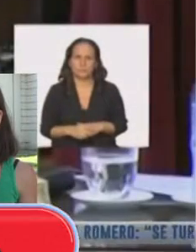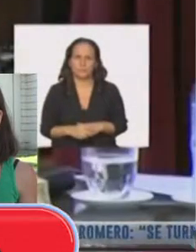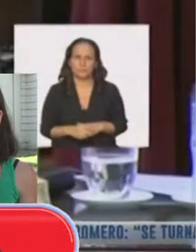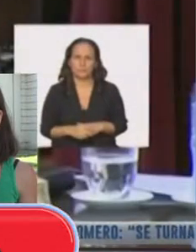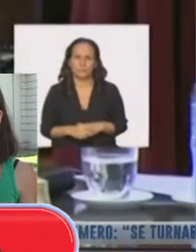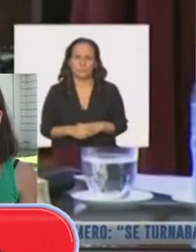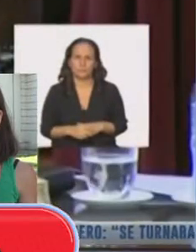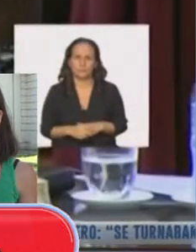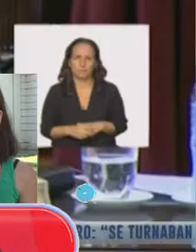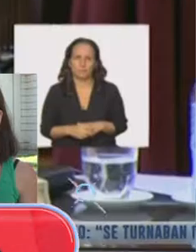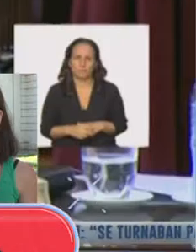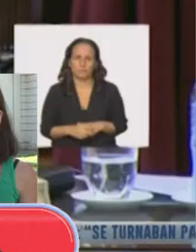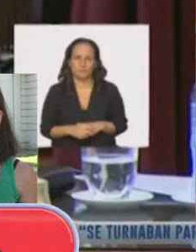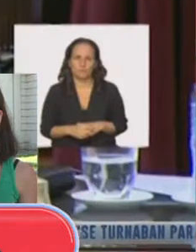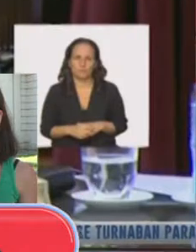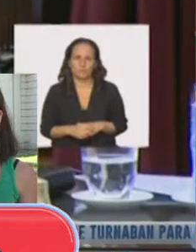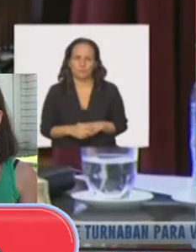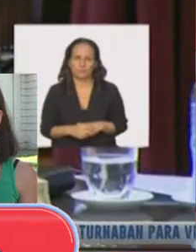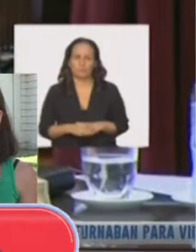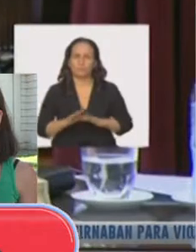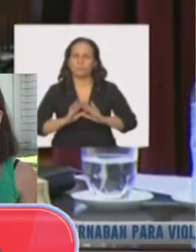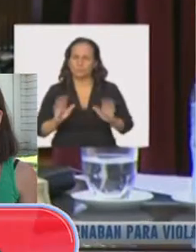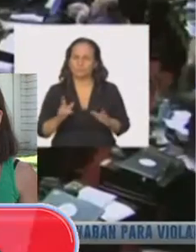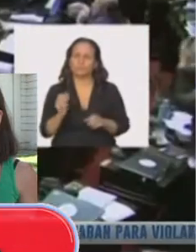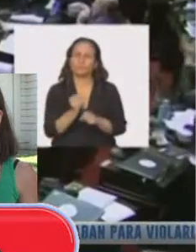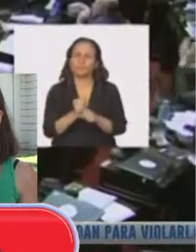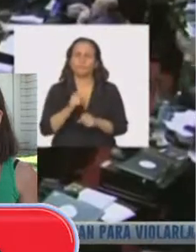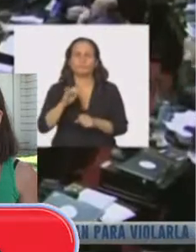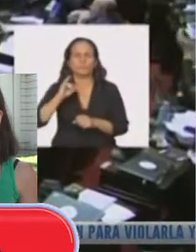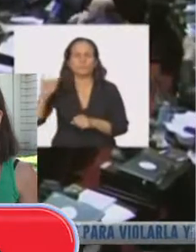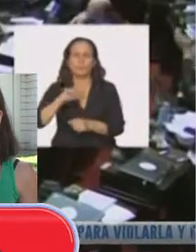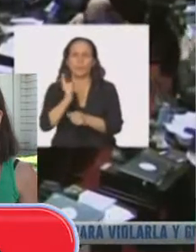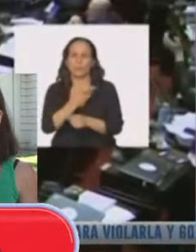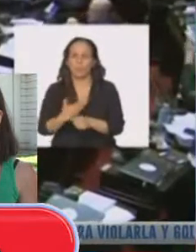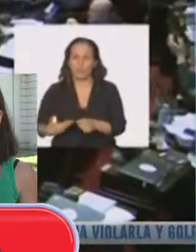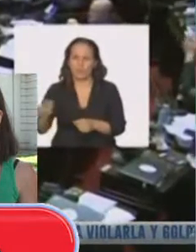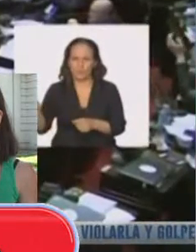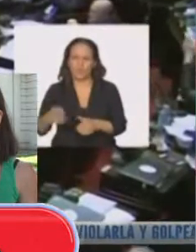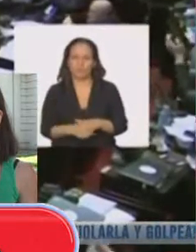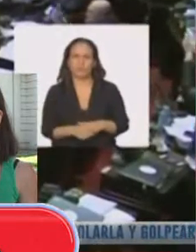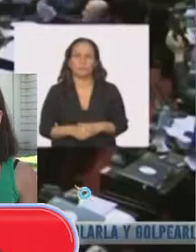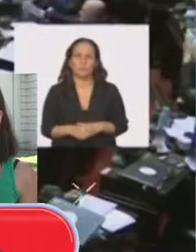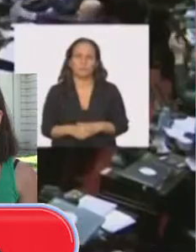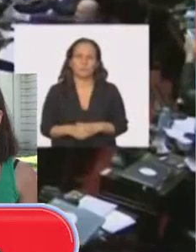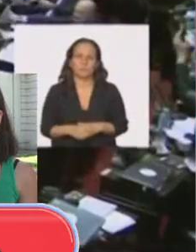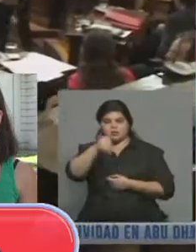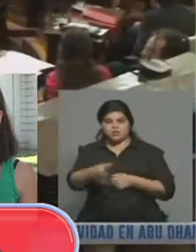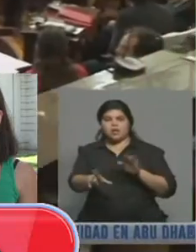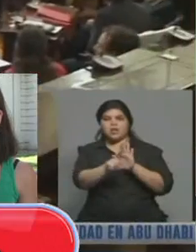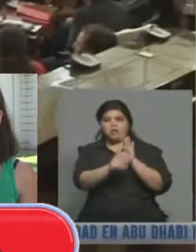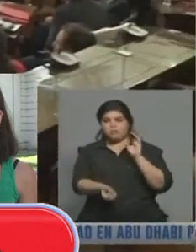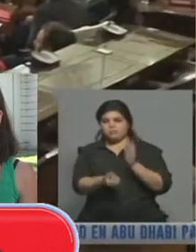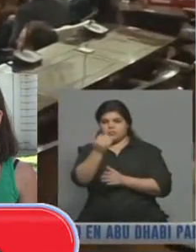sentido. De todas maneras, yo creo que, digamos, es una herramienta que nos va a permitir la